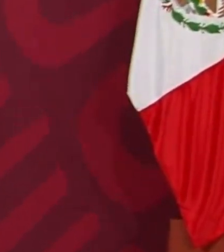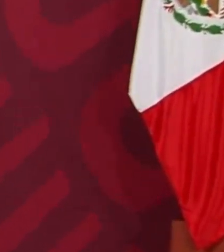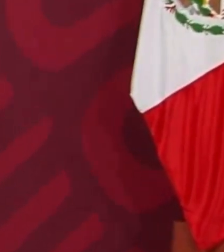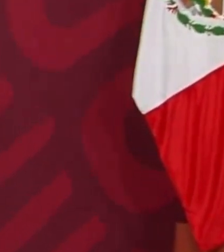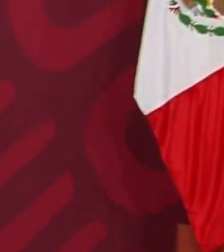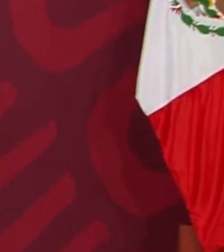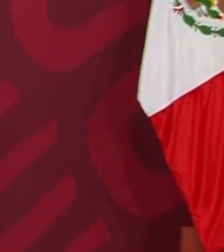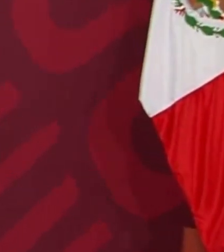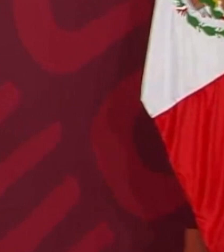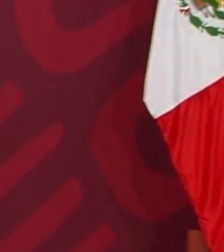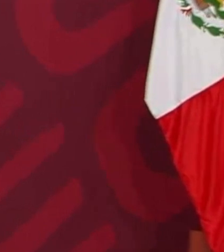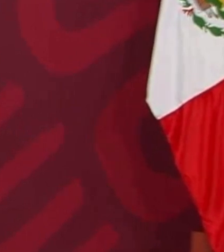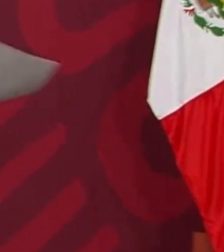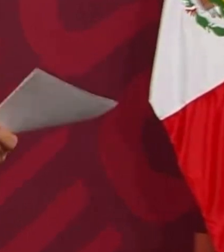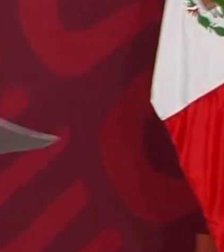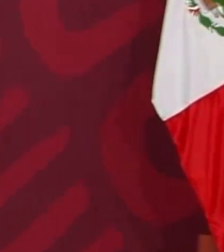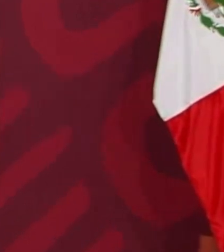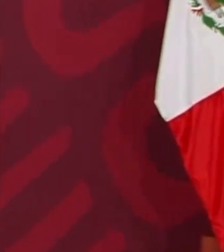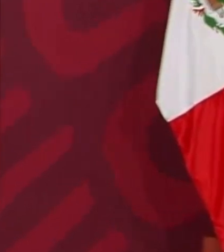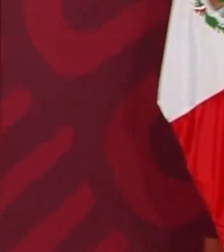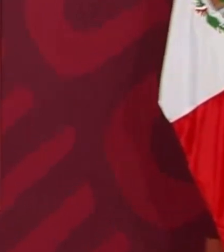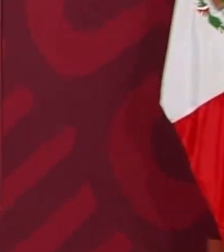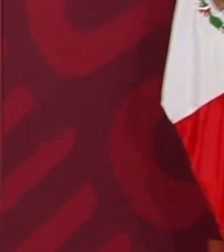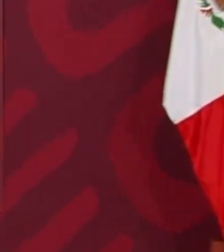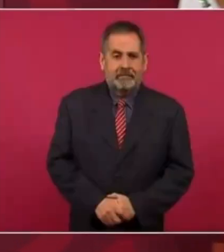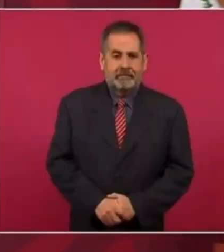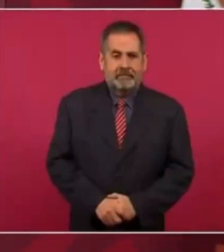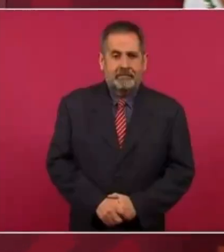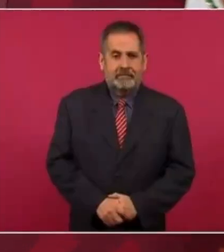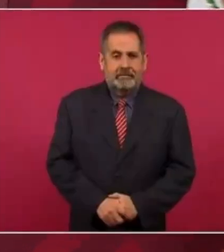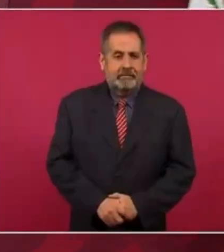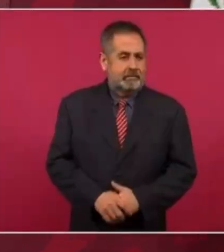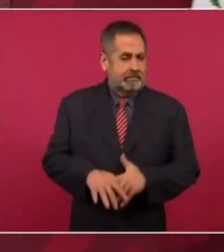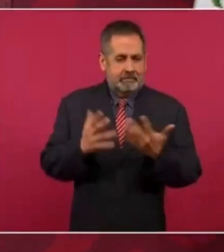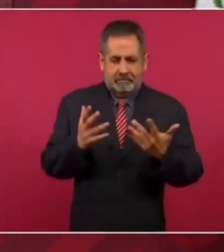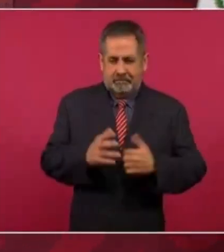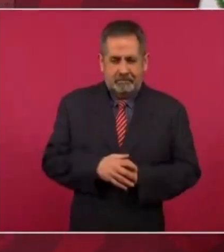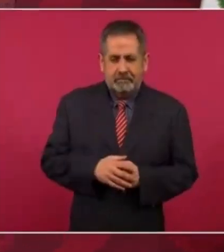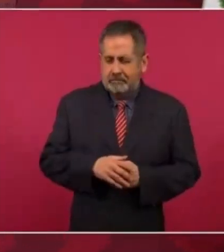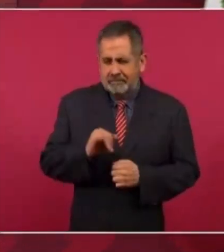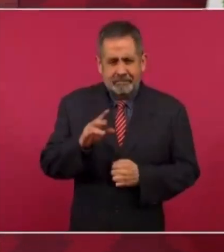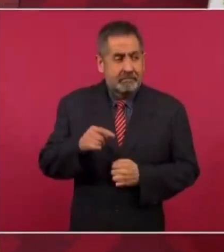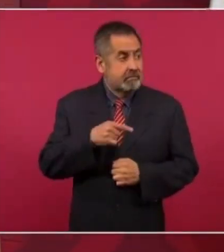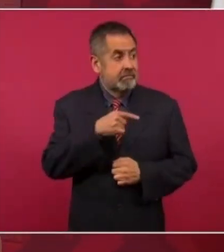a los de arriba, a los potentados,